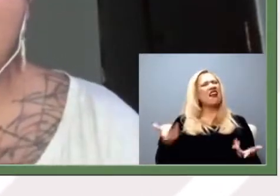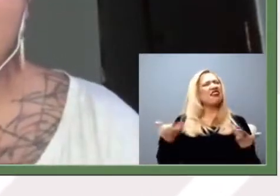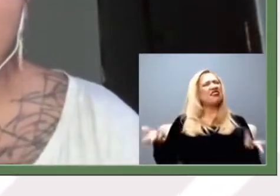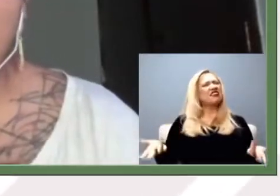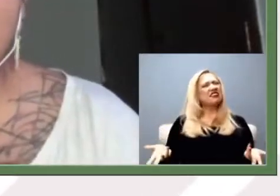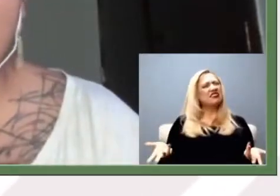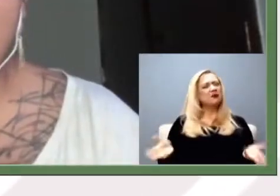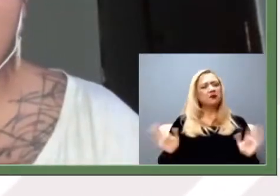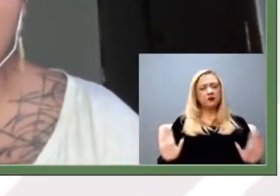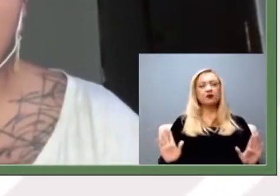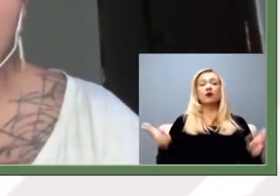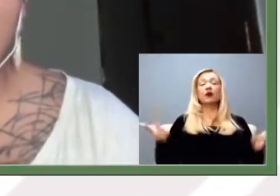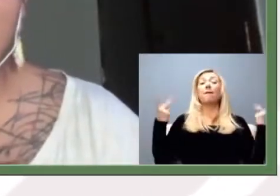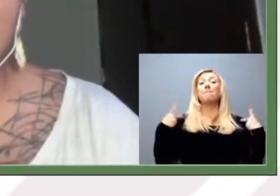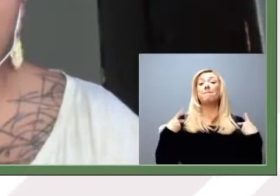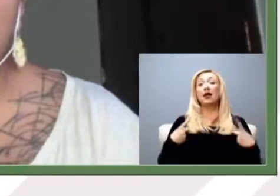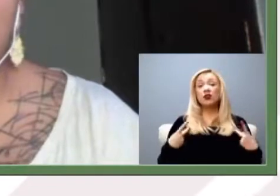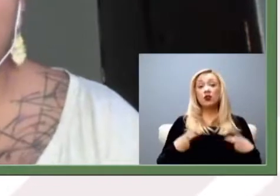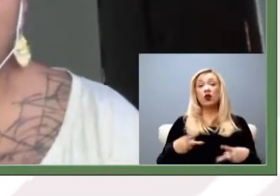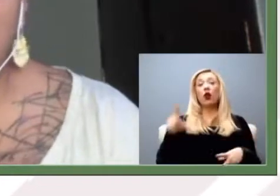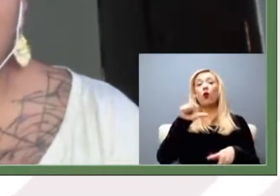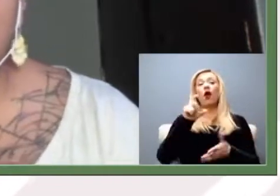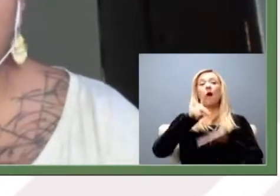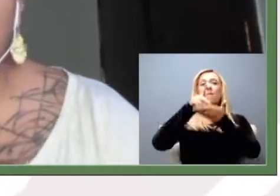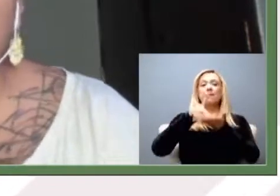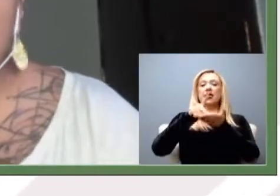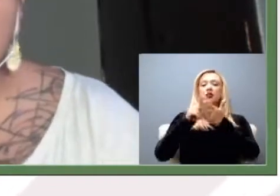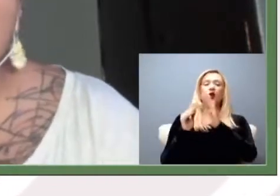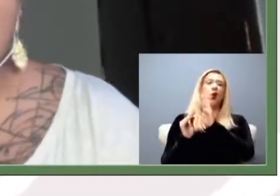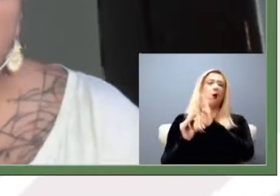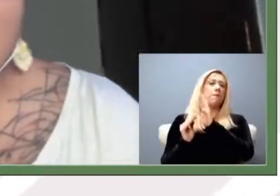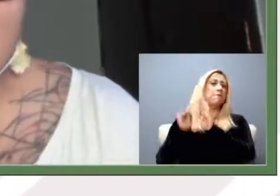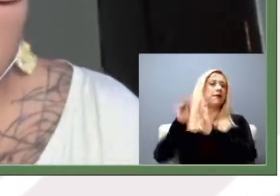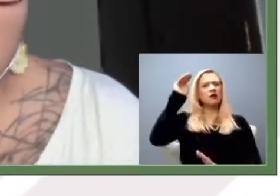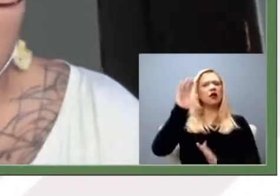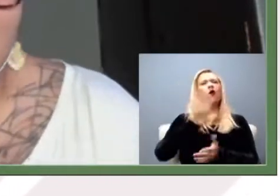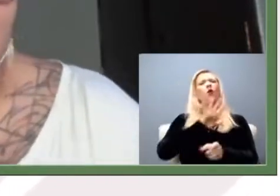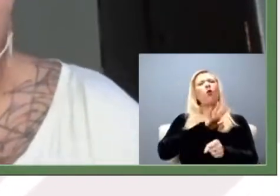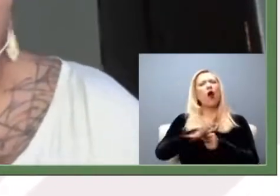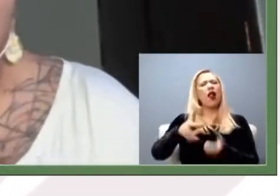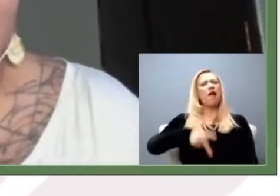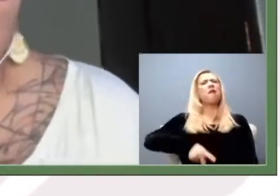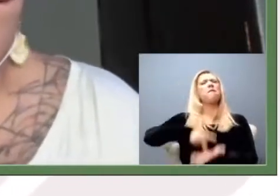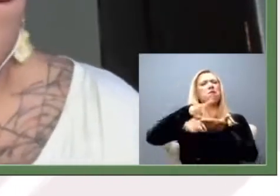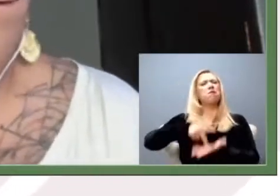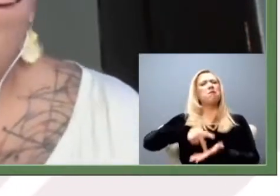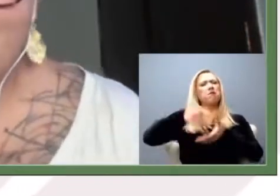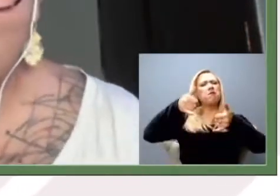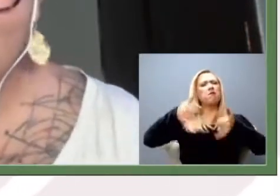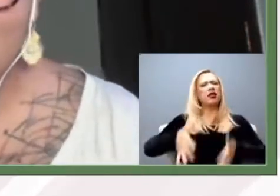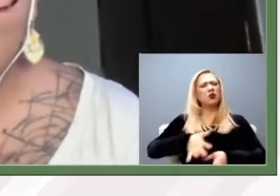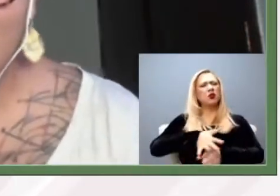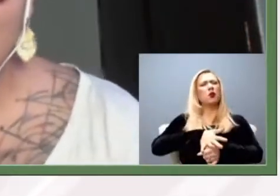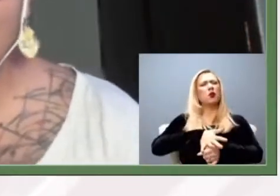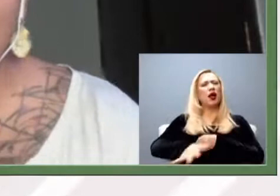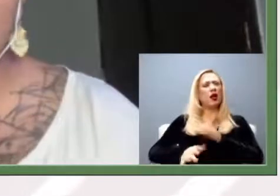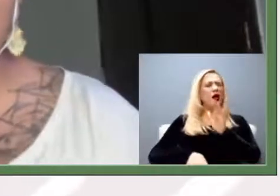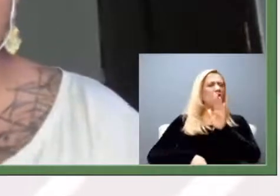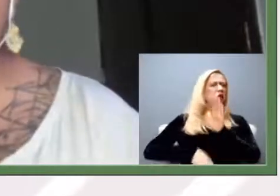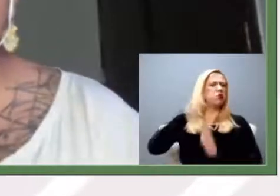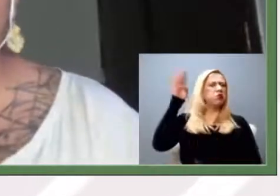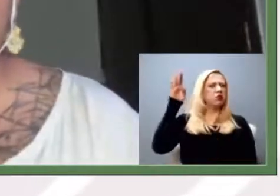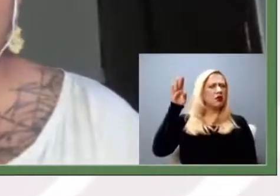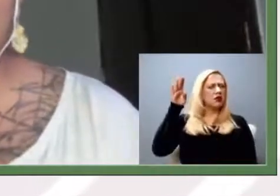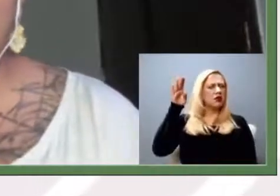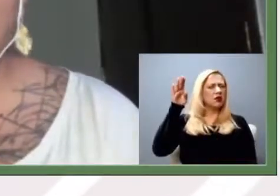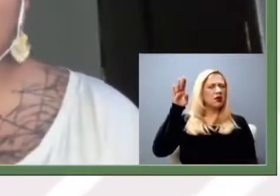a personas que sobrepasan un peso. Bueno, ¿cuál es ese peso que se supone que estamos sobrepasando? ¿No? ¿Cuál es el